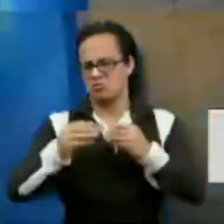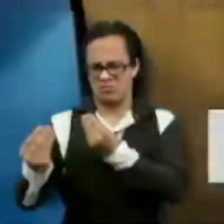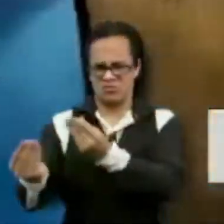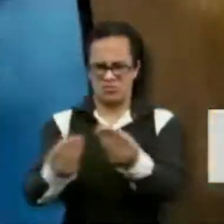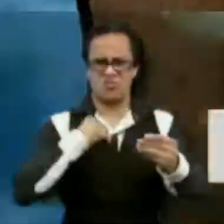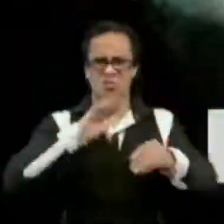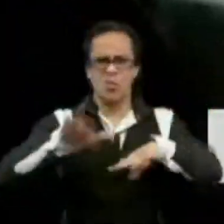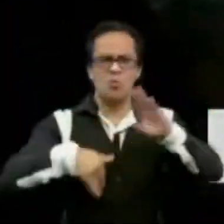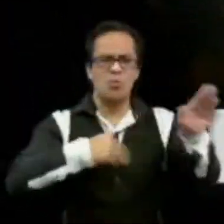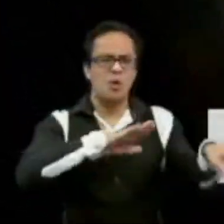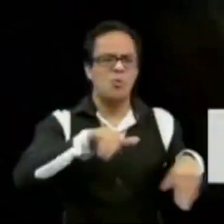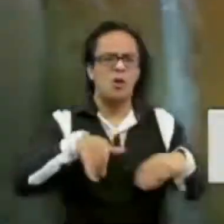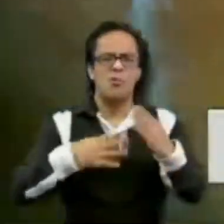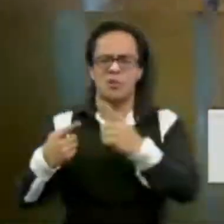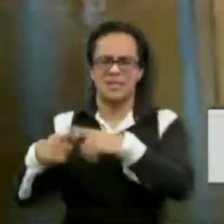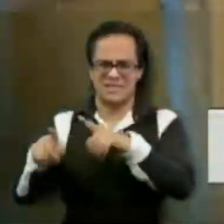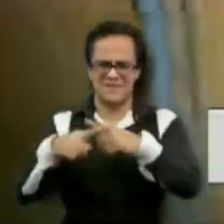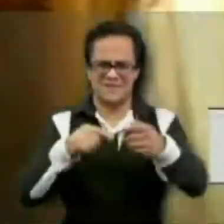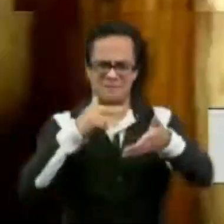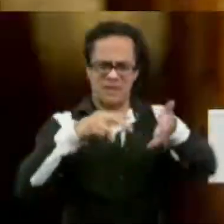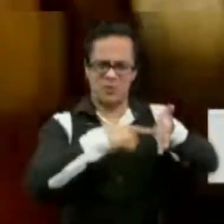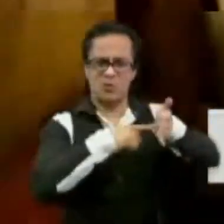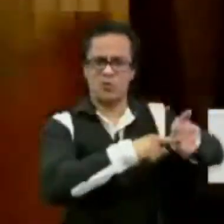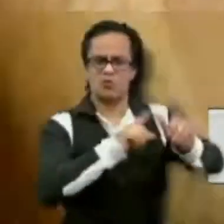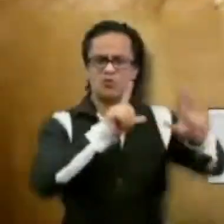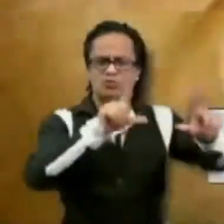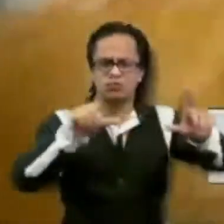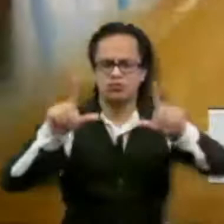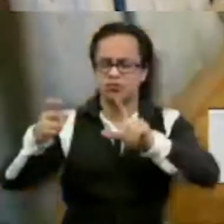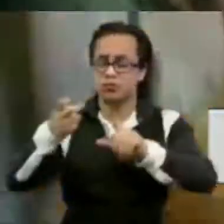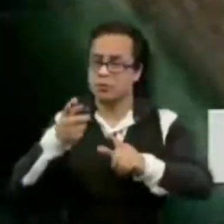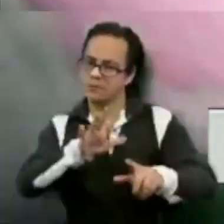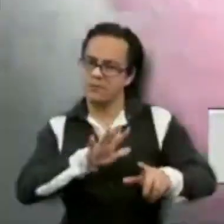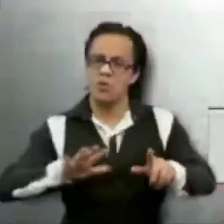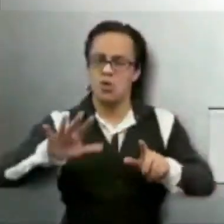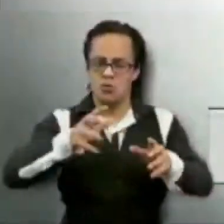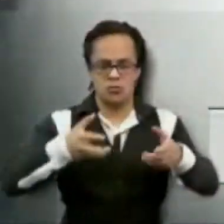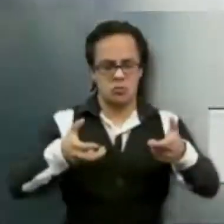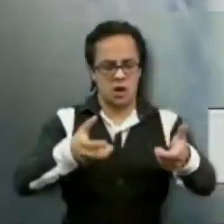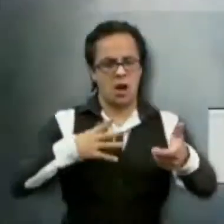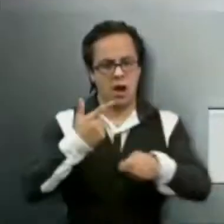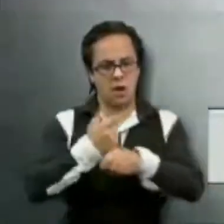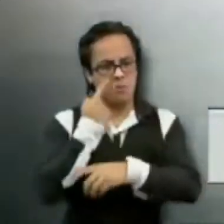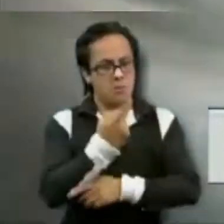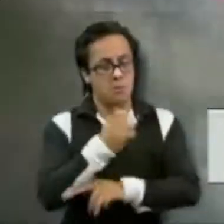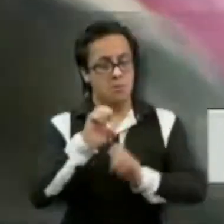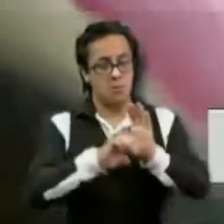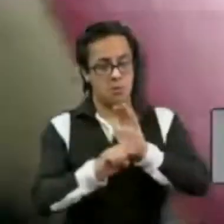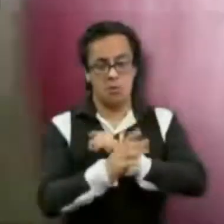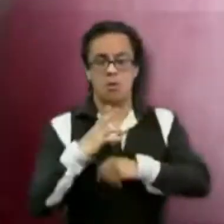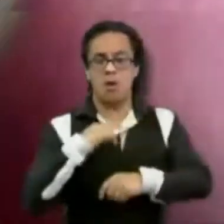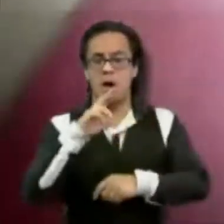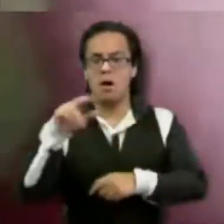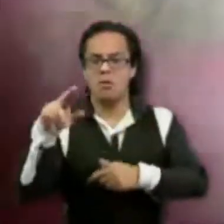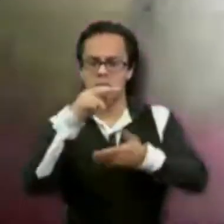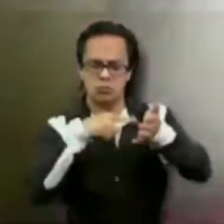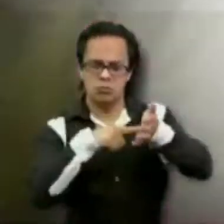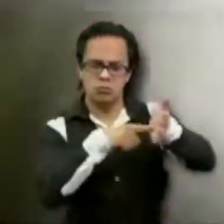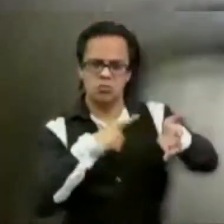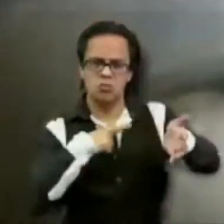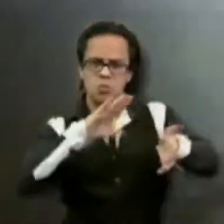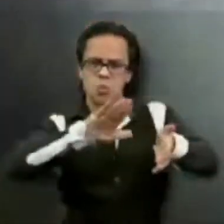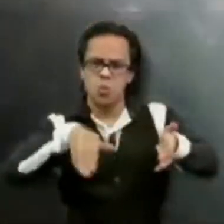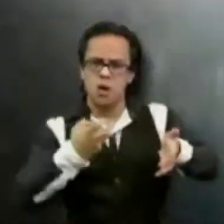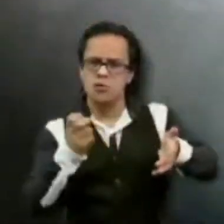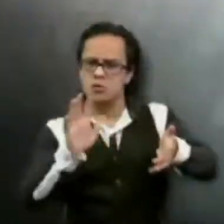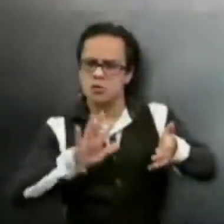en miles y miles de pinturas en estos reducidos pasillos. Entonces estos son los muertos de Acteal, esos